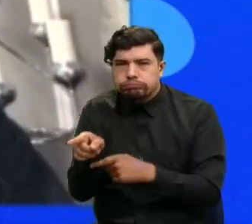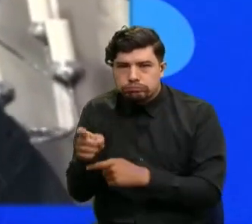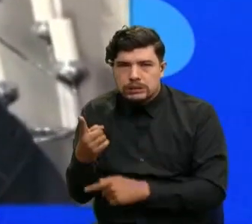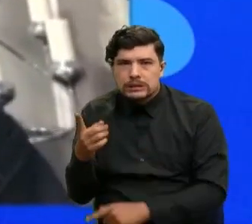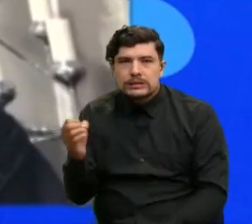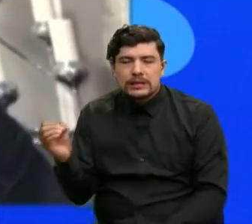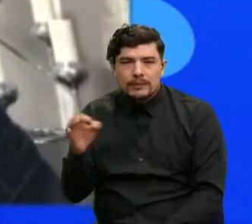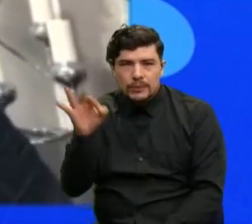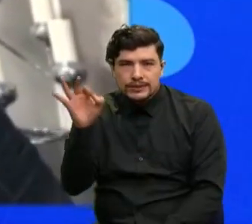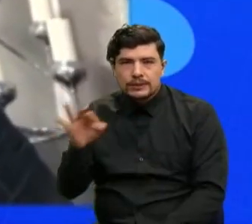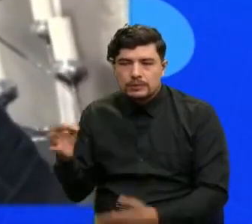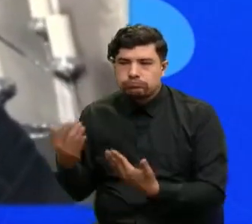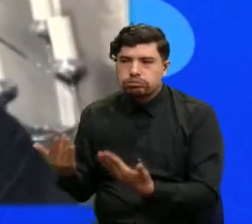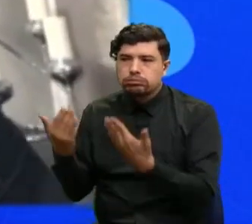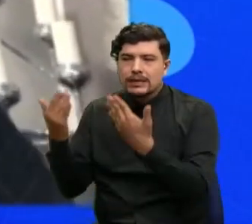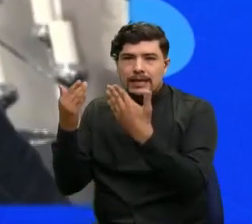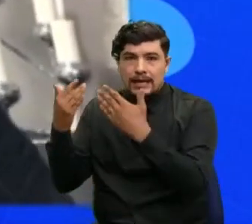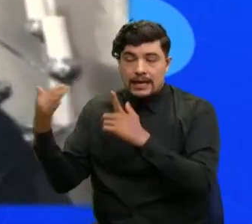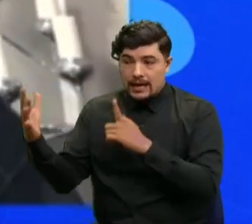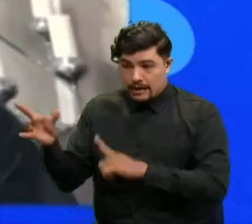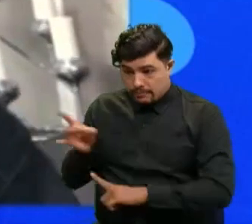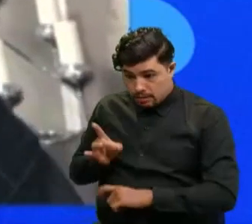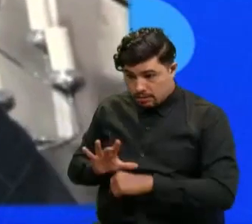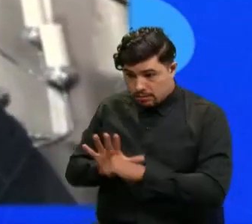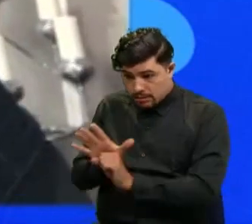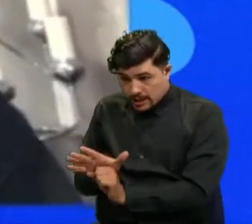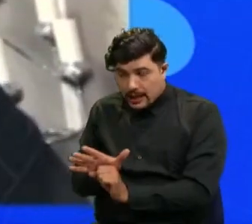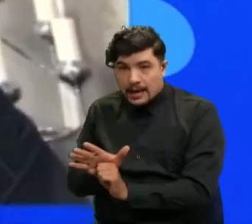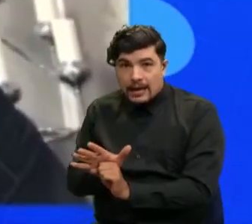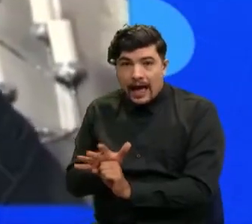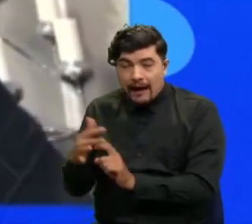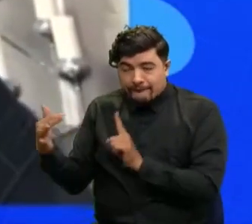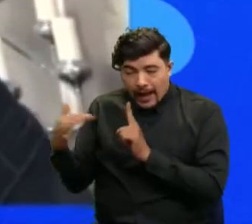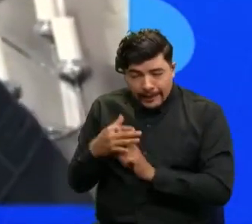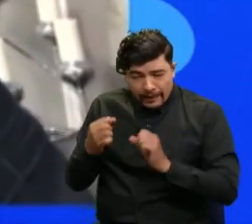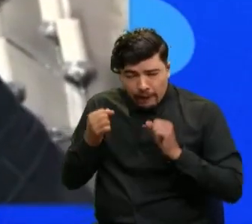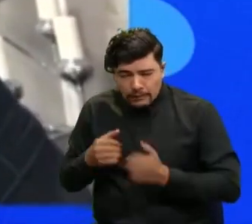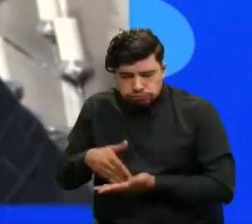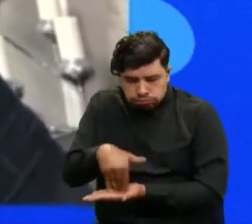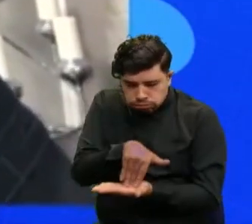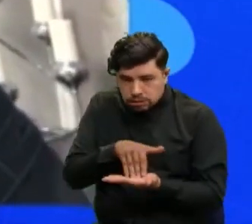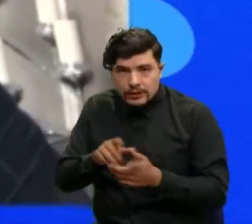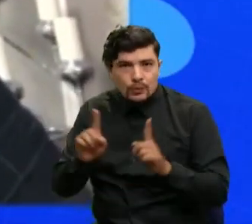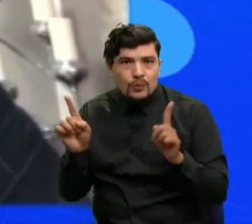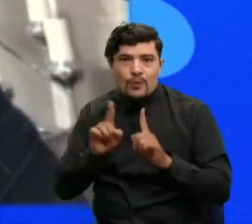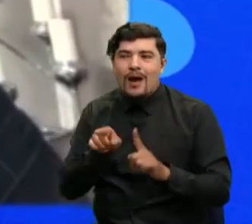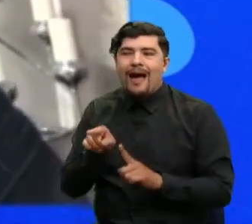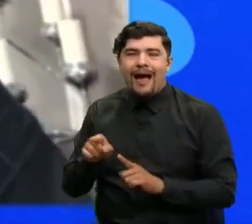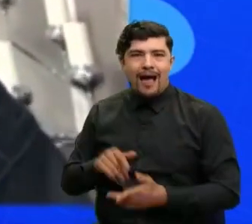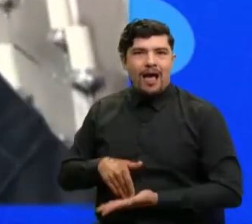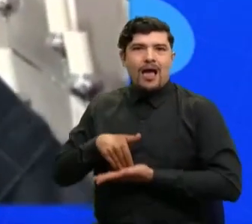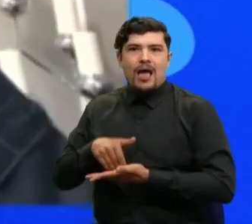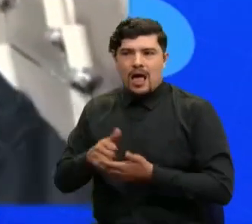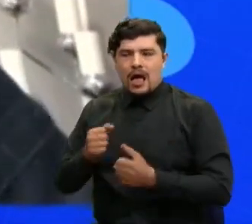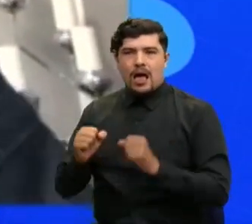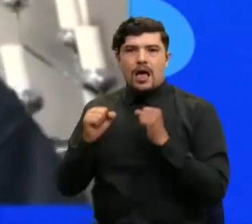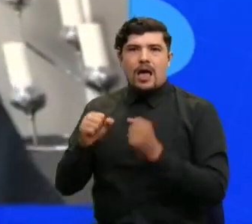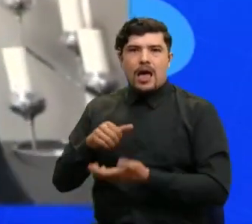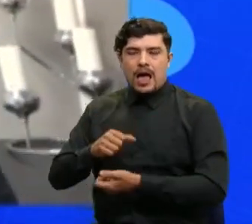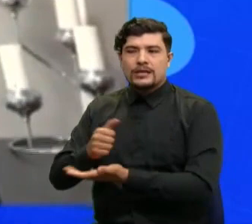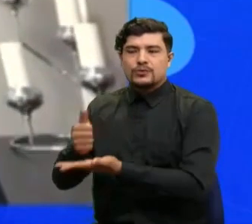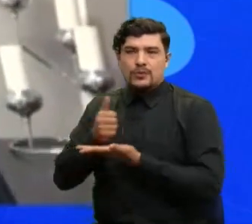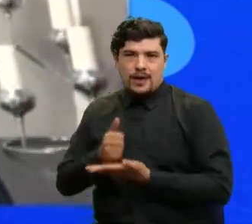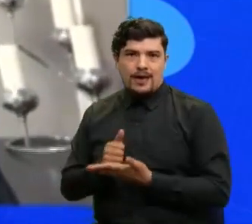síntomas severos o la posibilidad de fallecer. Así que la única situación que nos queda es ir